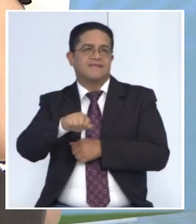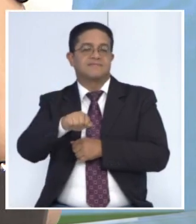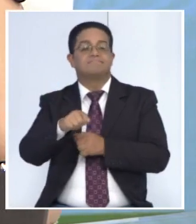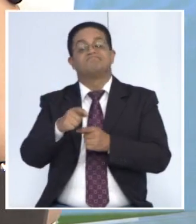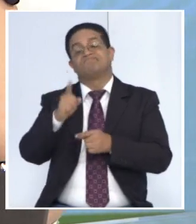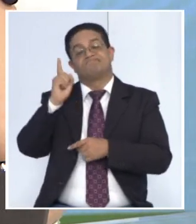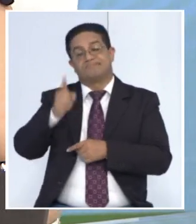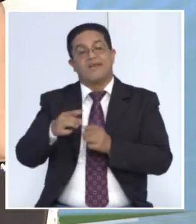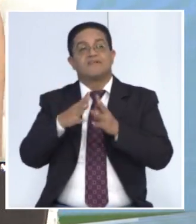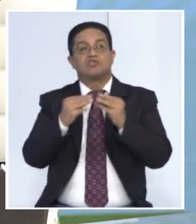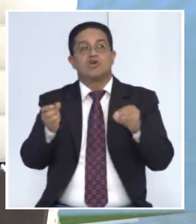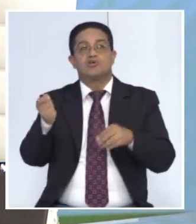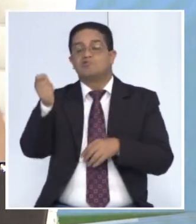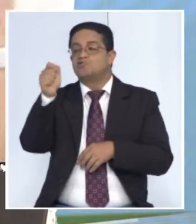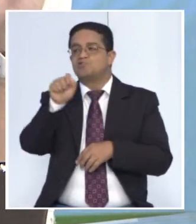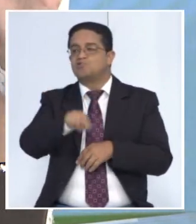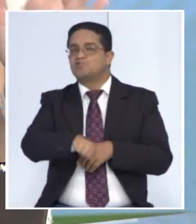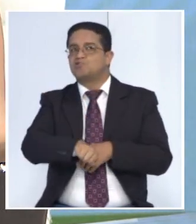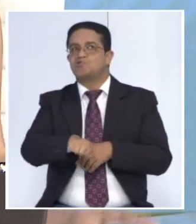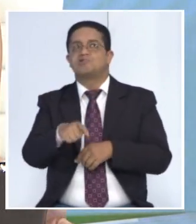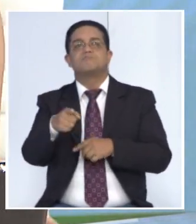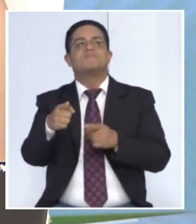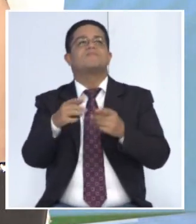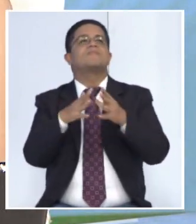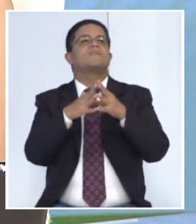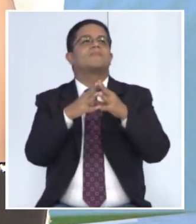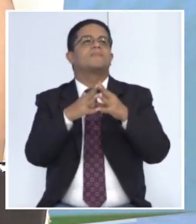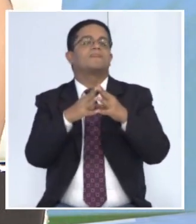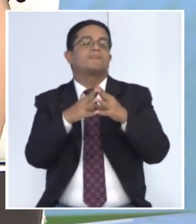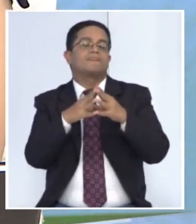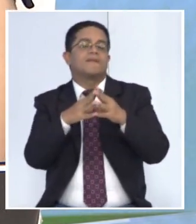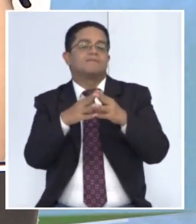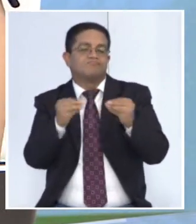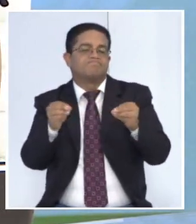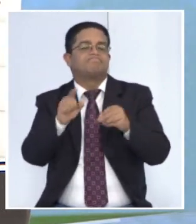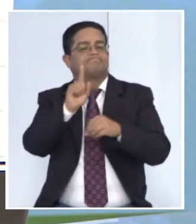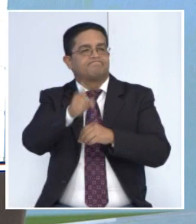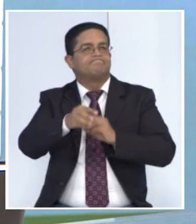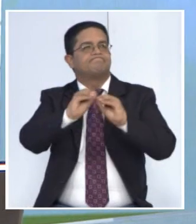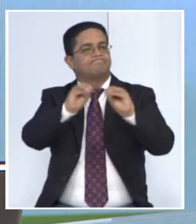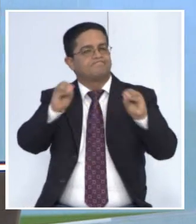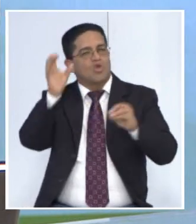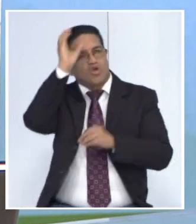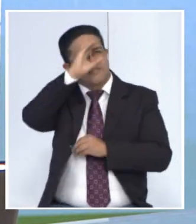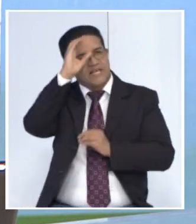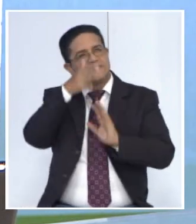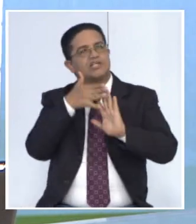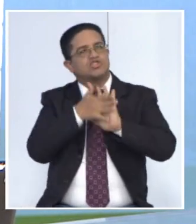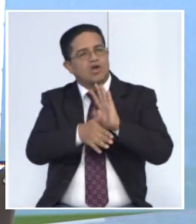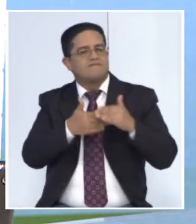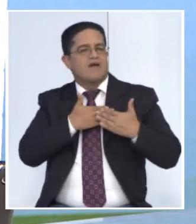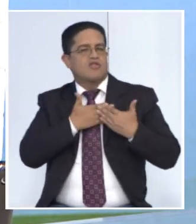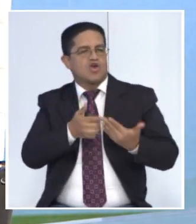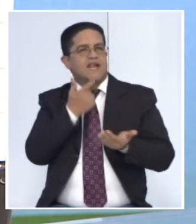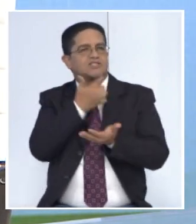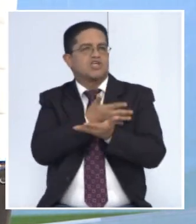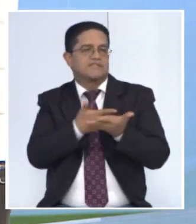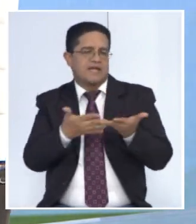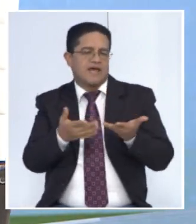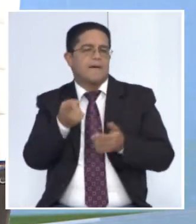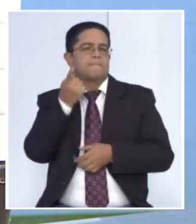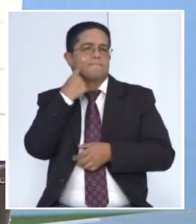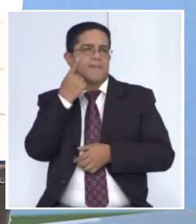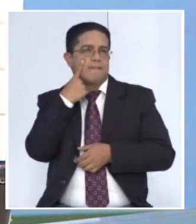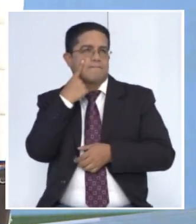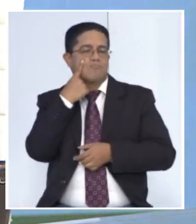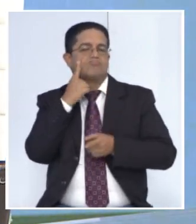meses de este año y de todos los años venideros, crear conciencia sobre la donación de sangre. Vemos con mucha frecuencia